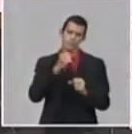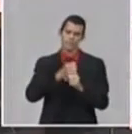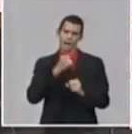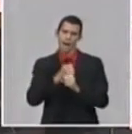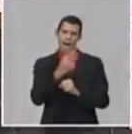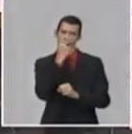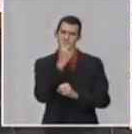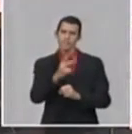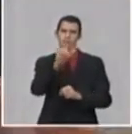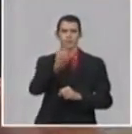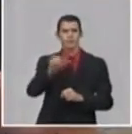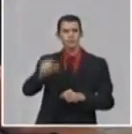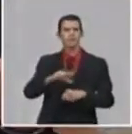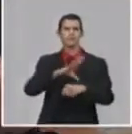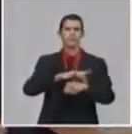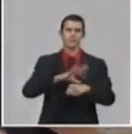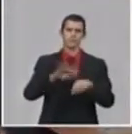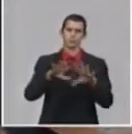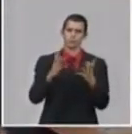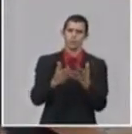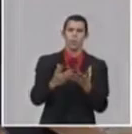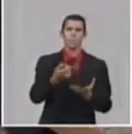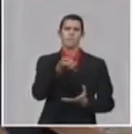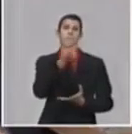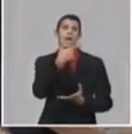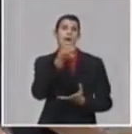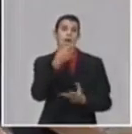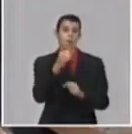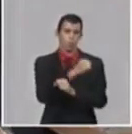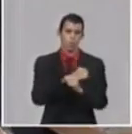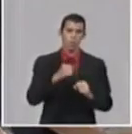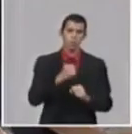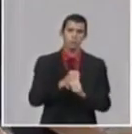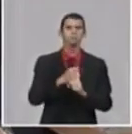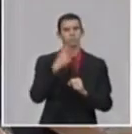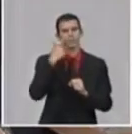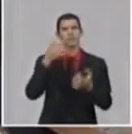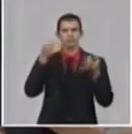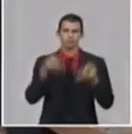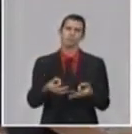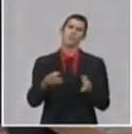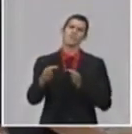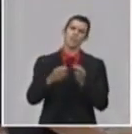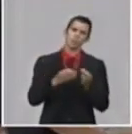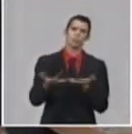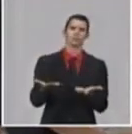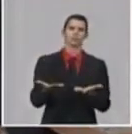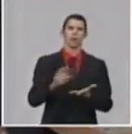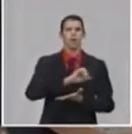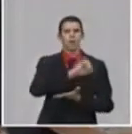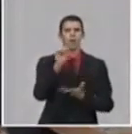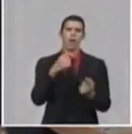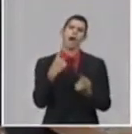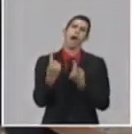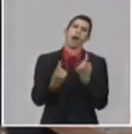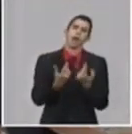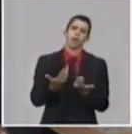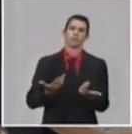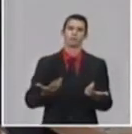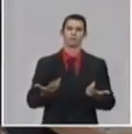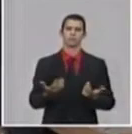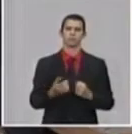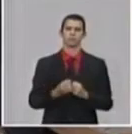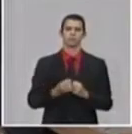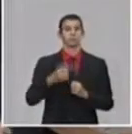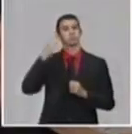los medicamentos que están siguiendo, sin duda, bueno, está teniendo una efectividad en el tratamiento de esta enfermedad. Y nosotros pensamos que